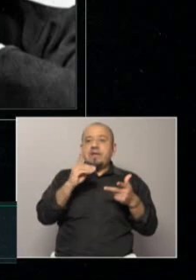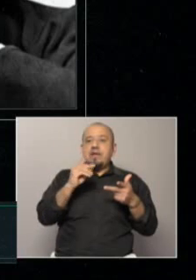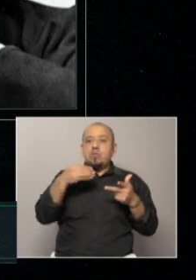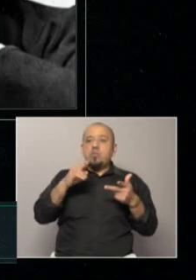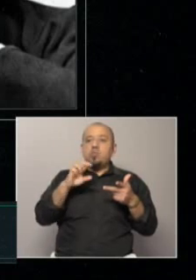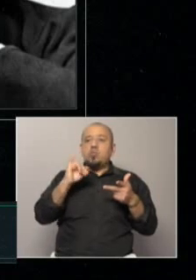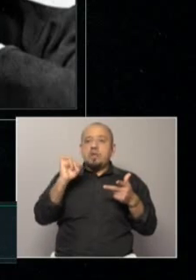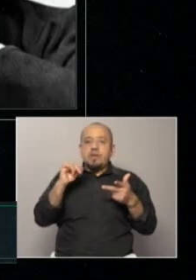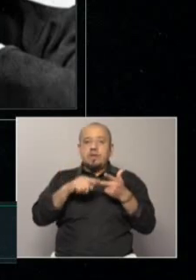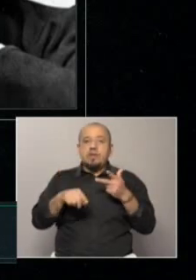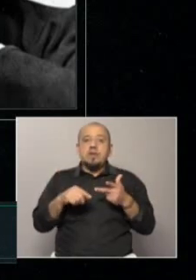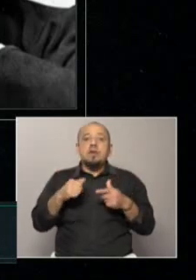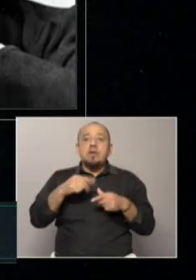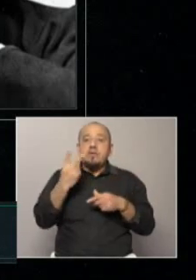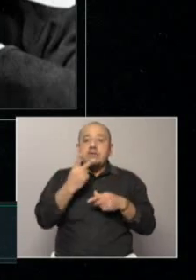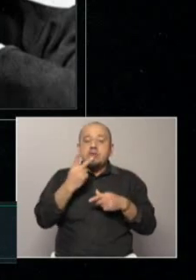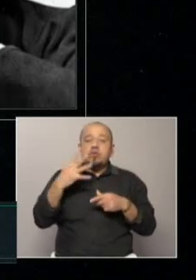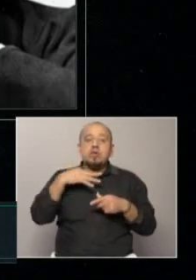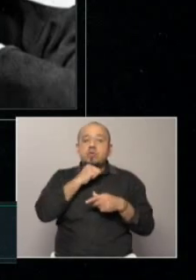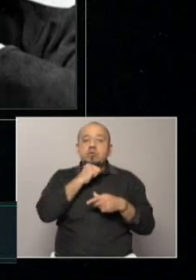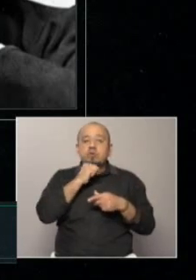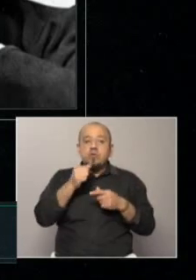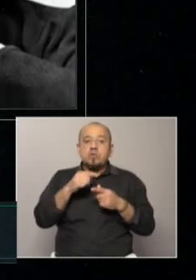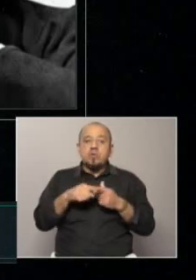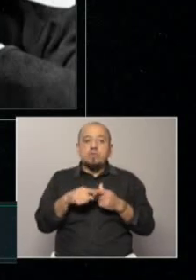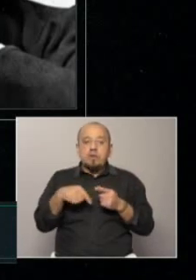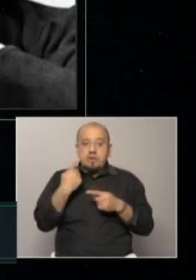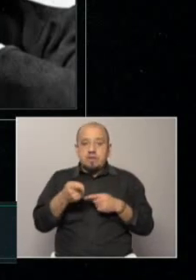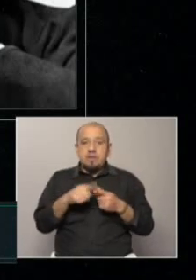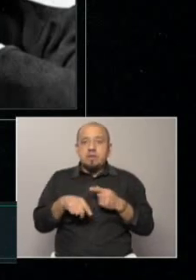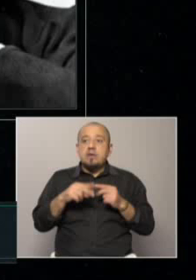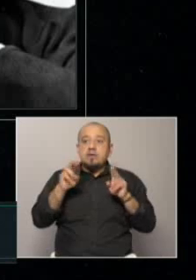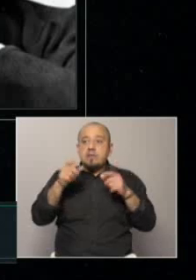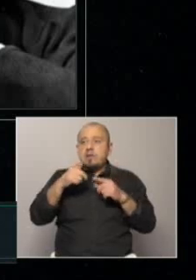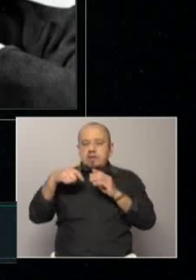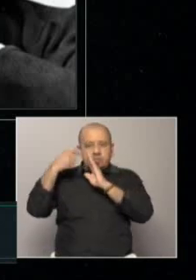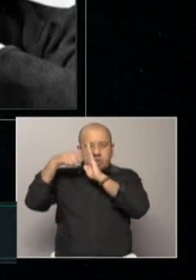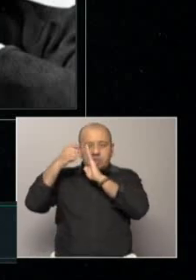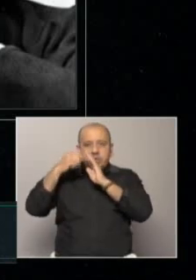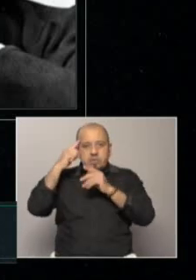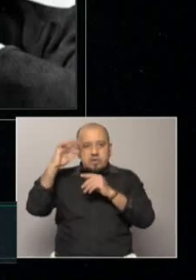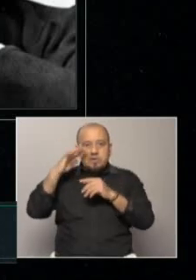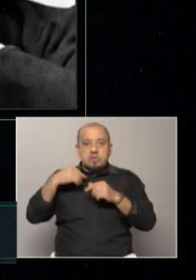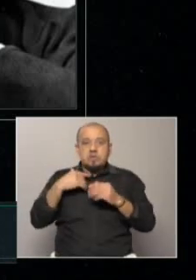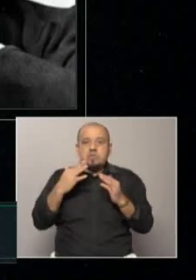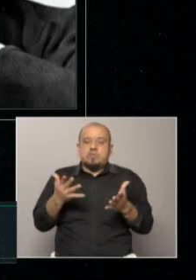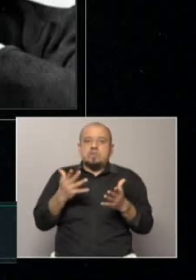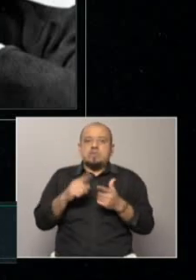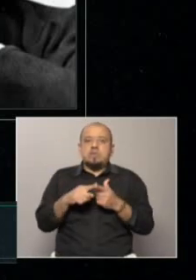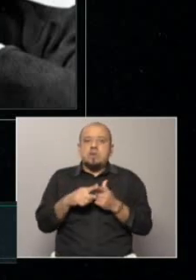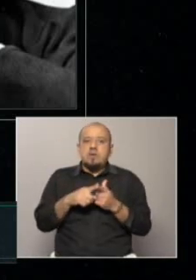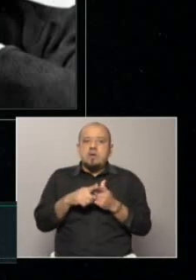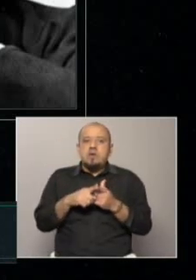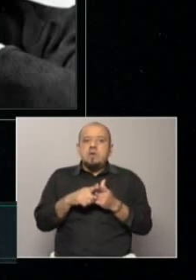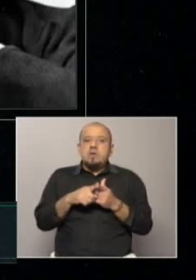Obviamente uno de los, el 22. Mañana, uno de los genios de la ciencia ficción, sí. Recuerdo haberlo dado en el liceo, que te vuela la peluca